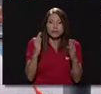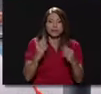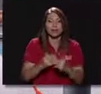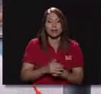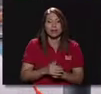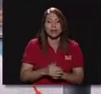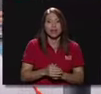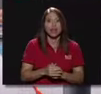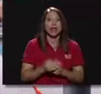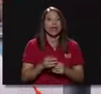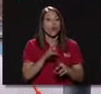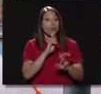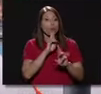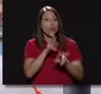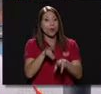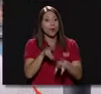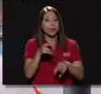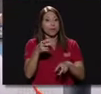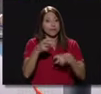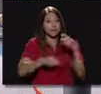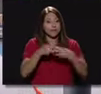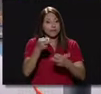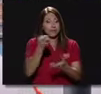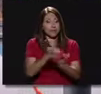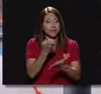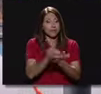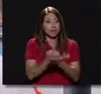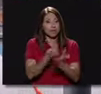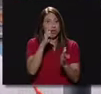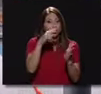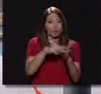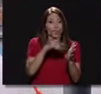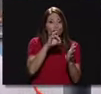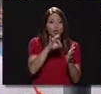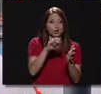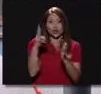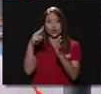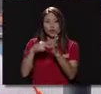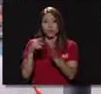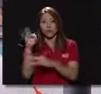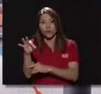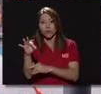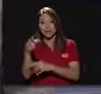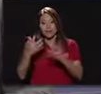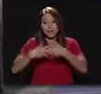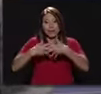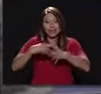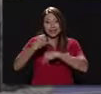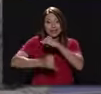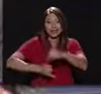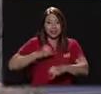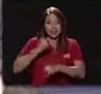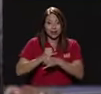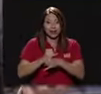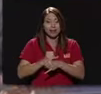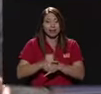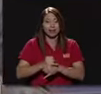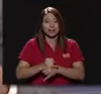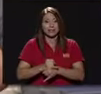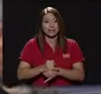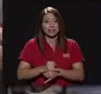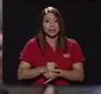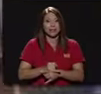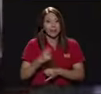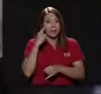En buena medida, producto de la crisis de 2008-2009, las empresas transnacionales encontraron como una